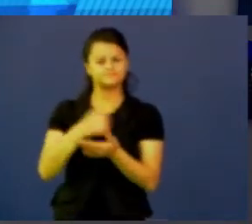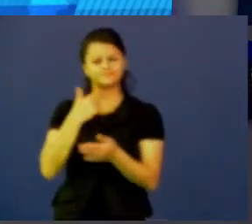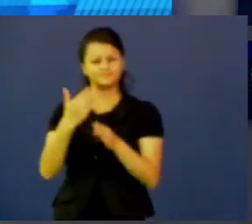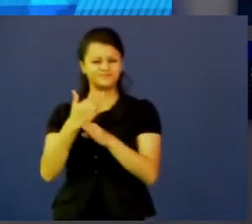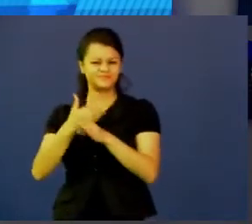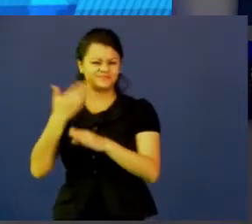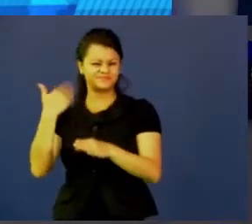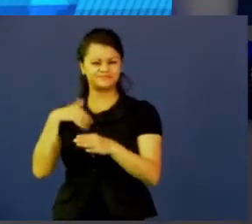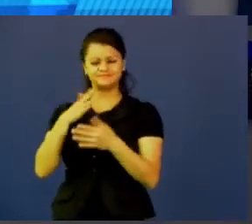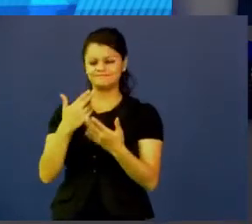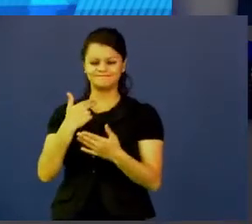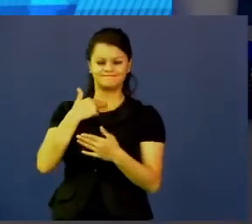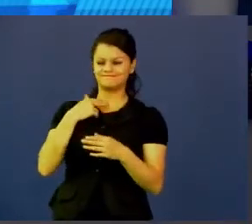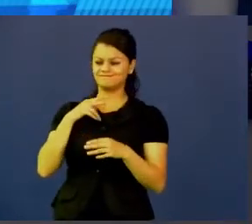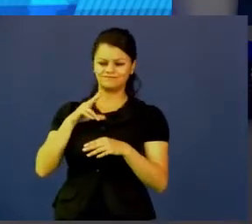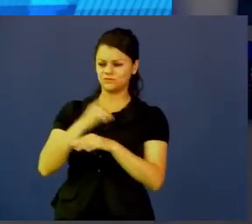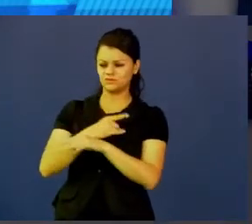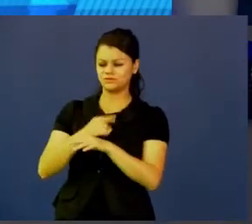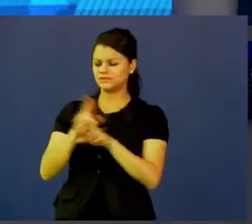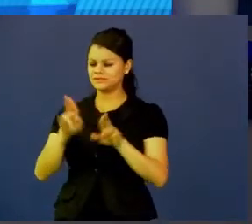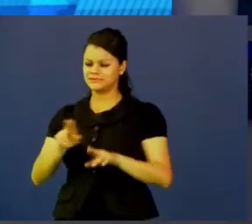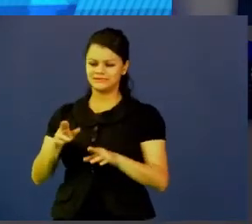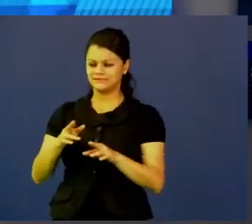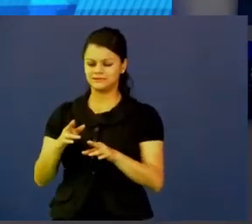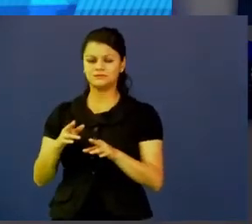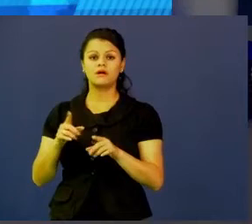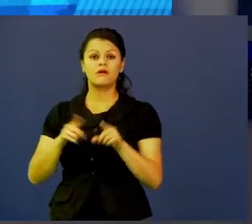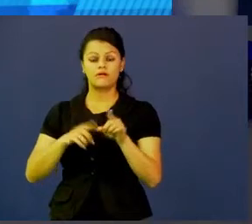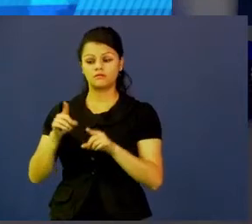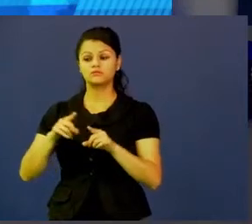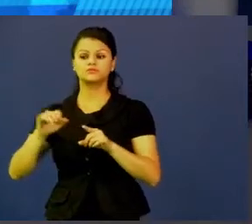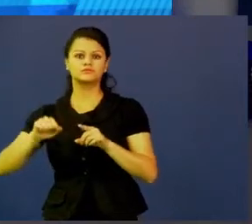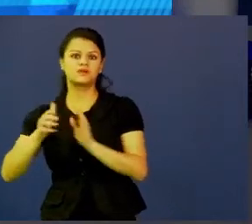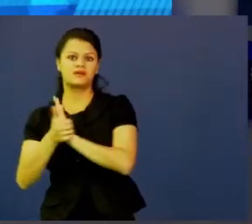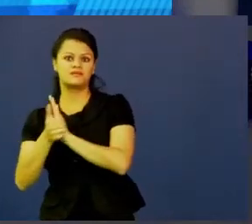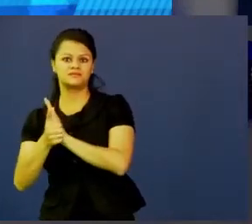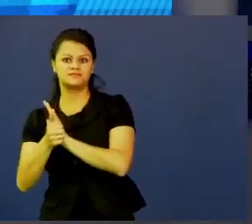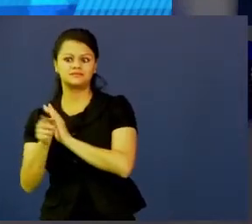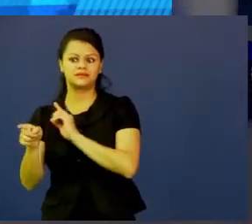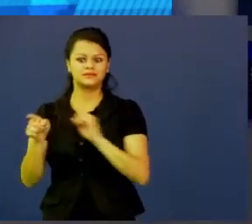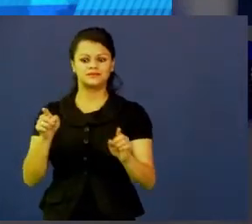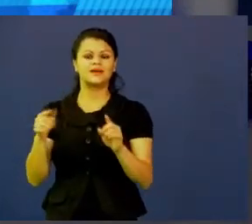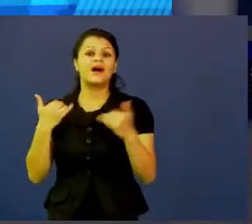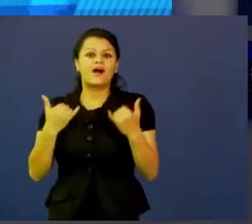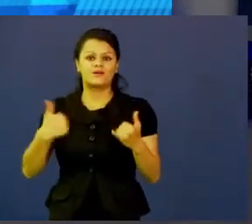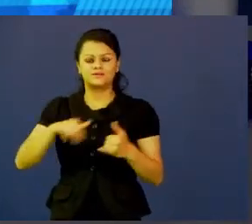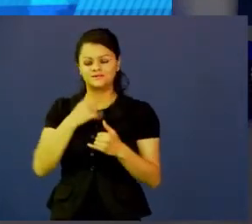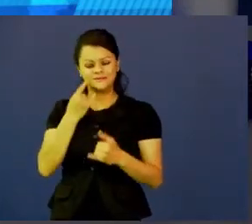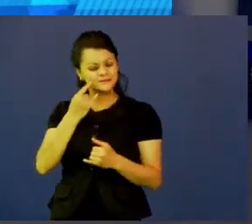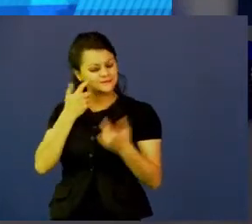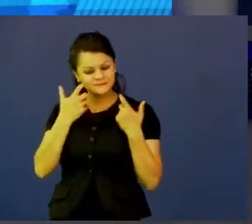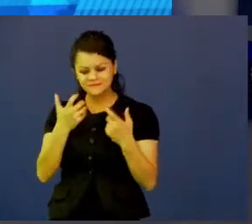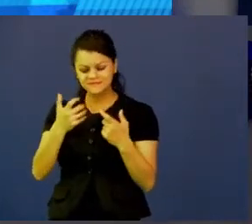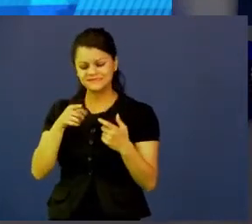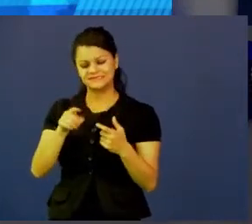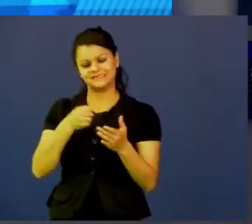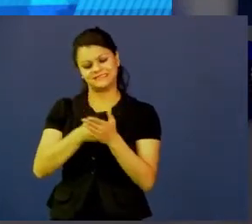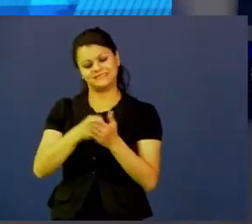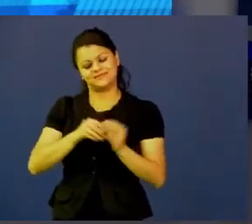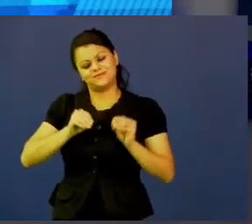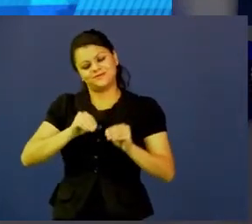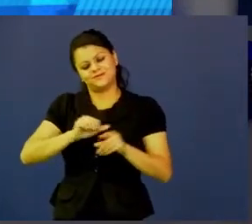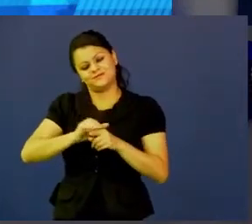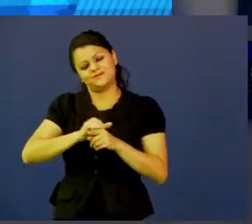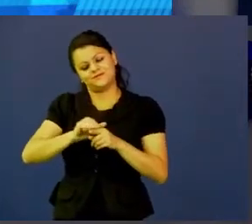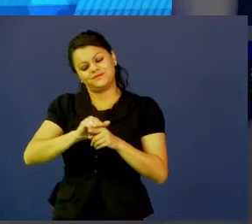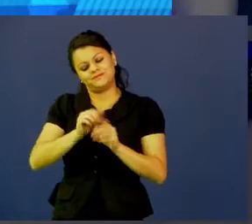tenemos los colombianos para leer en Internet, es una de las brechas que nos obsesiona, es una de las habilidades y competencias que hay que empezar a entrenar a